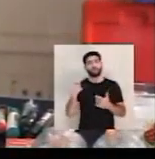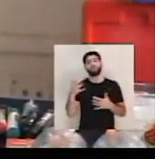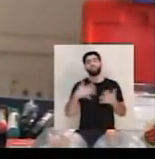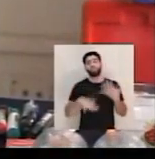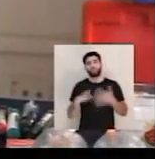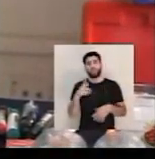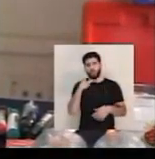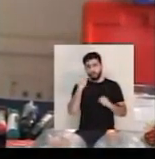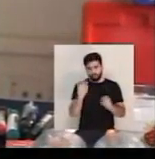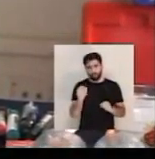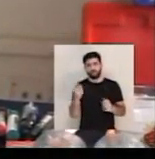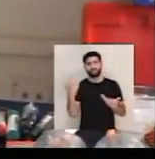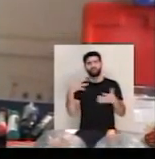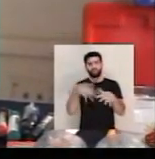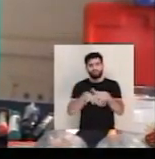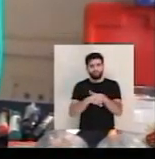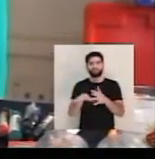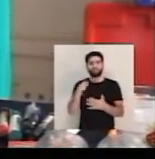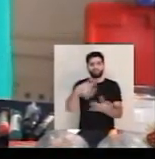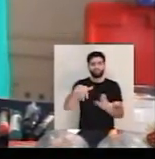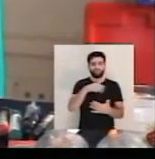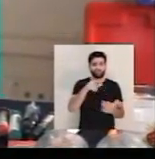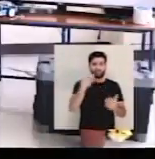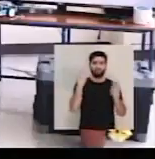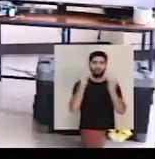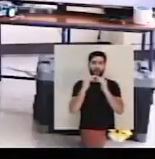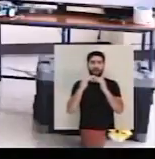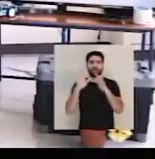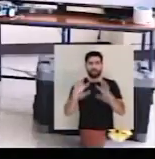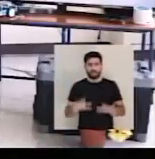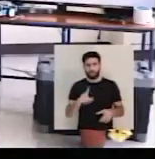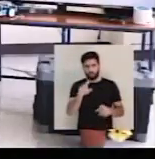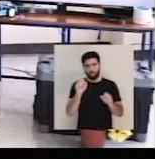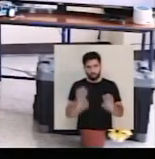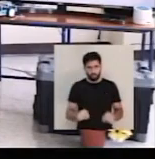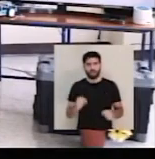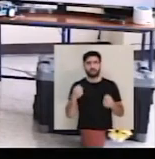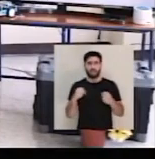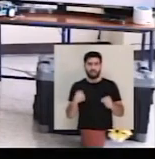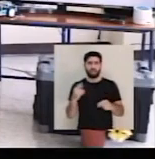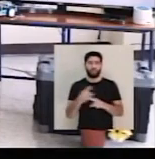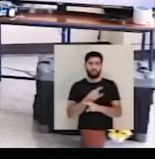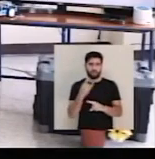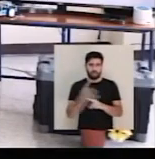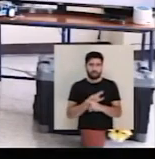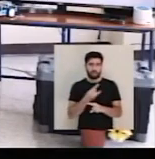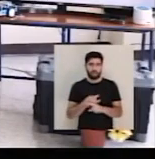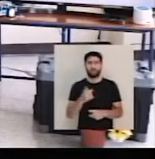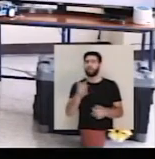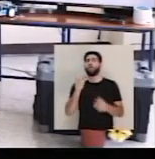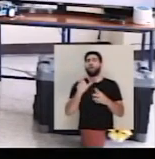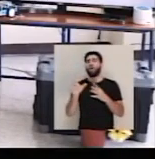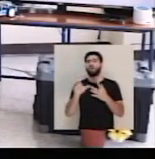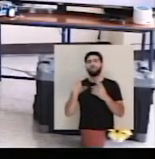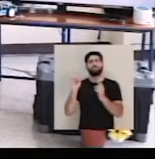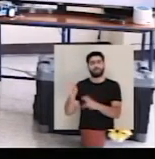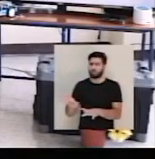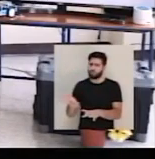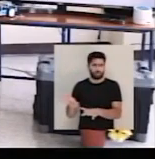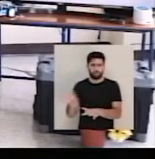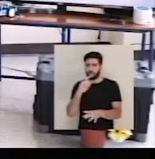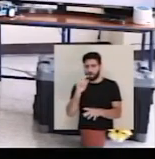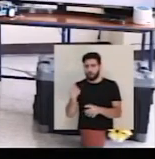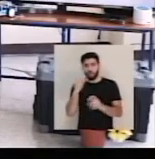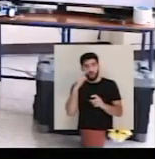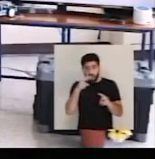donde todos los integrantes de familia, ahora que nos tenemos que quedar en casa, lo pueden utilizar. Así que no boten sus cajas, ni